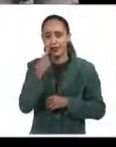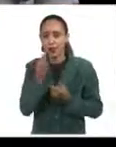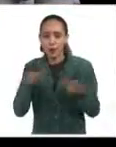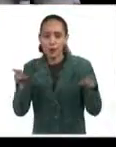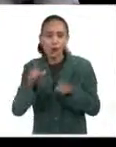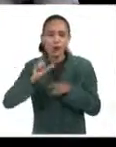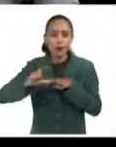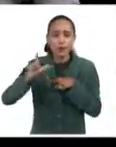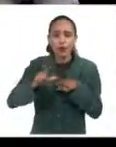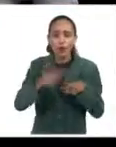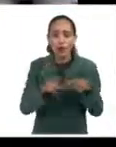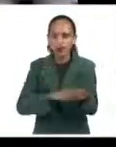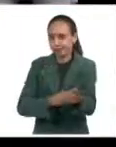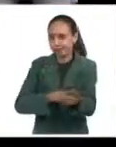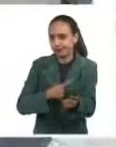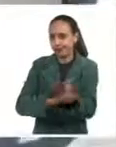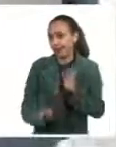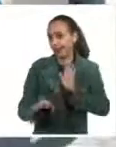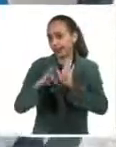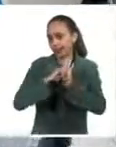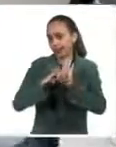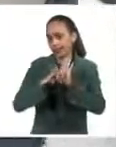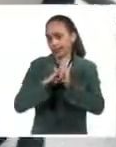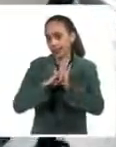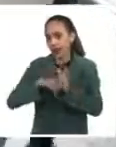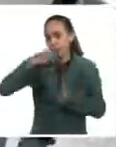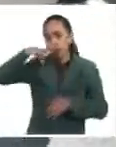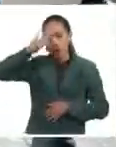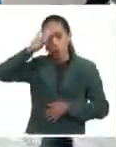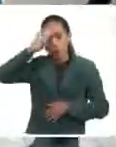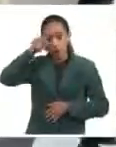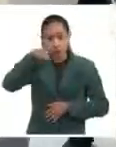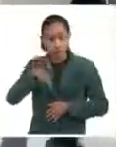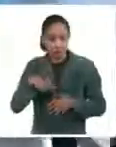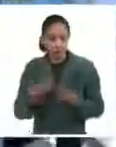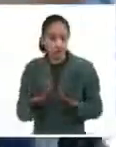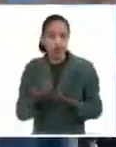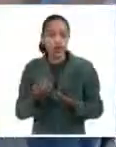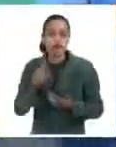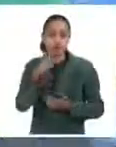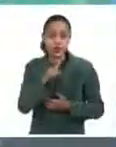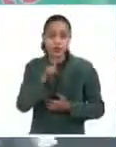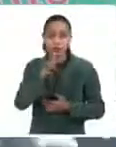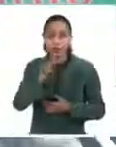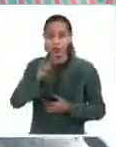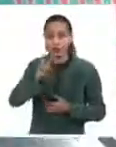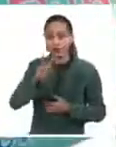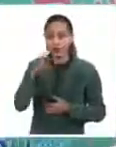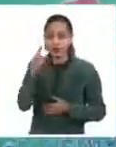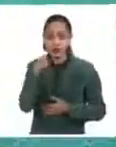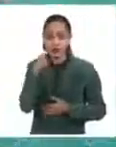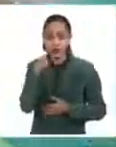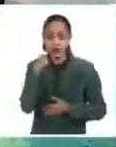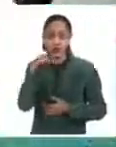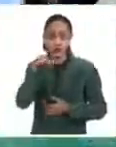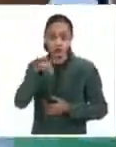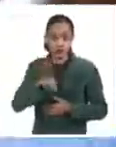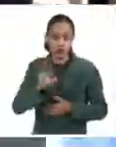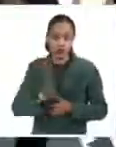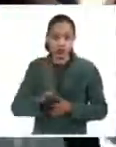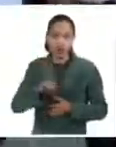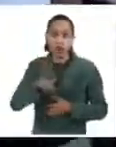tradiciones identitarias de la nación cubana. La fiesta se dedica al aniversario 193 de su inspirador,